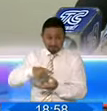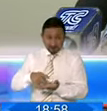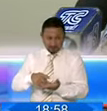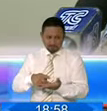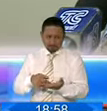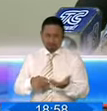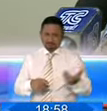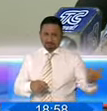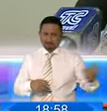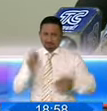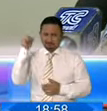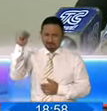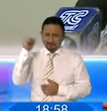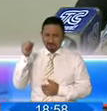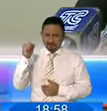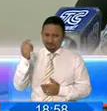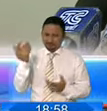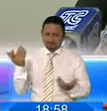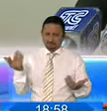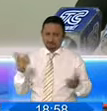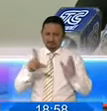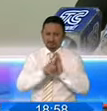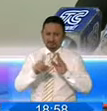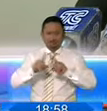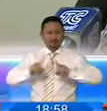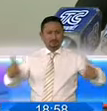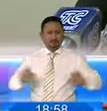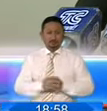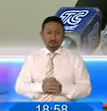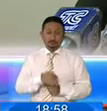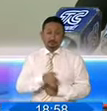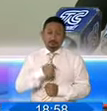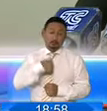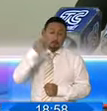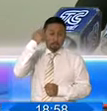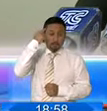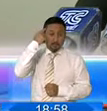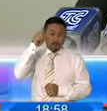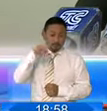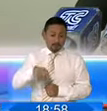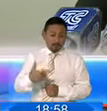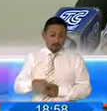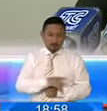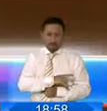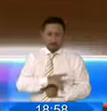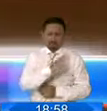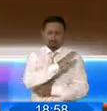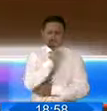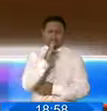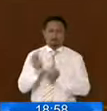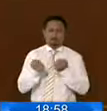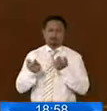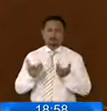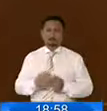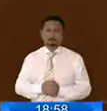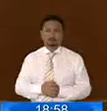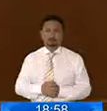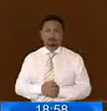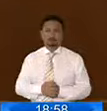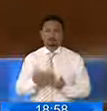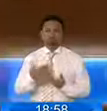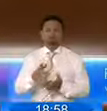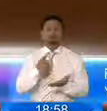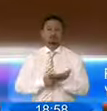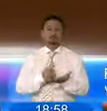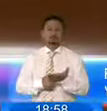ajeno a derecho, ajeno a ley. Y de ahí, pues yo creo que hay una arbitrariedad. A fin de deliberar, el